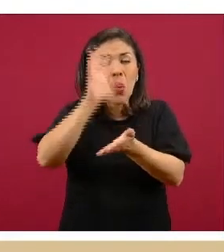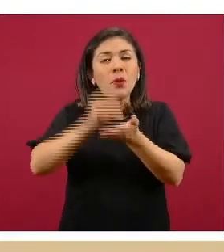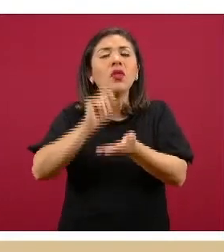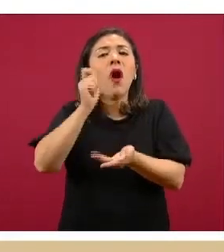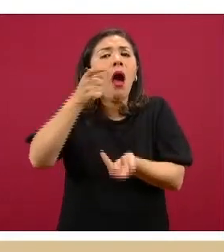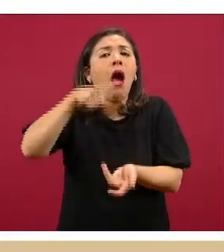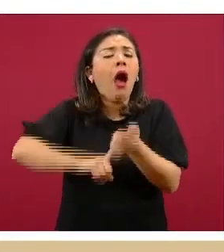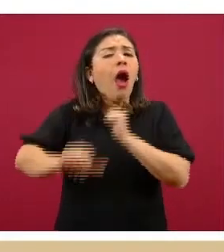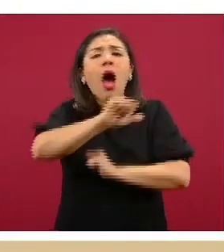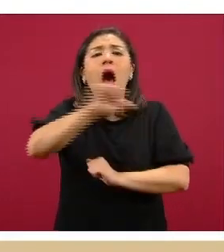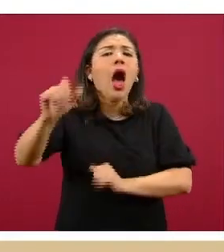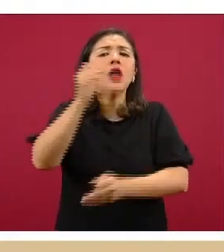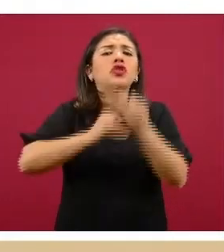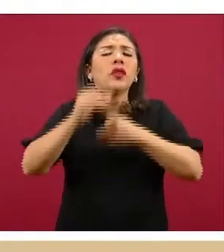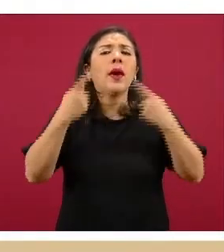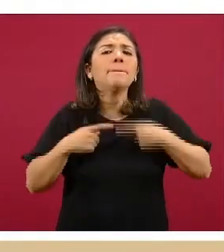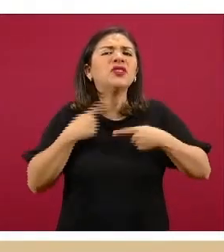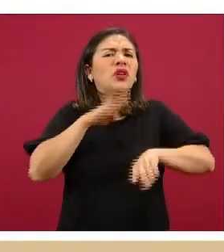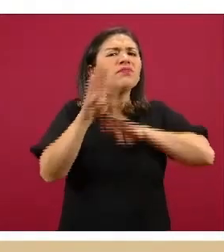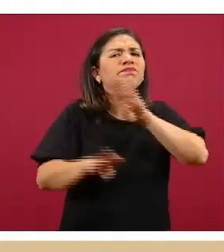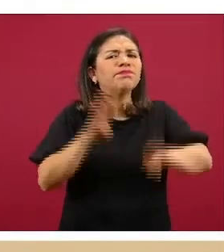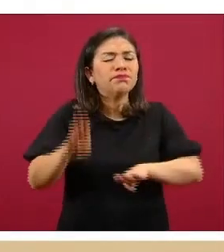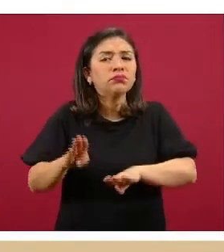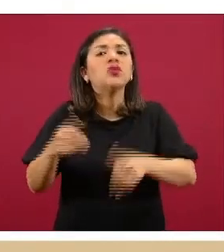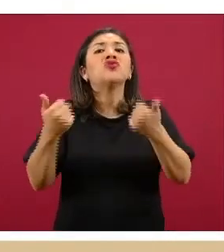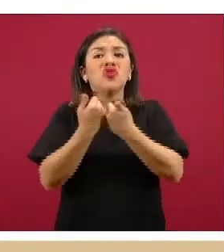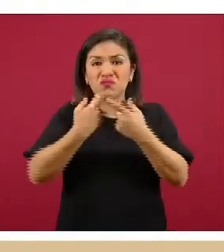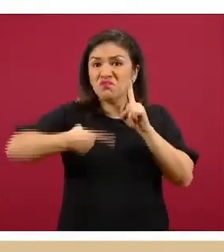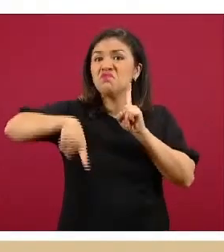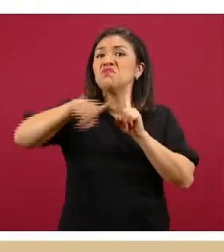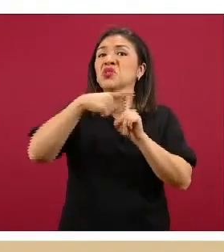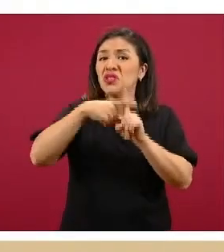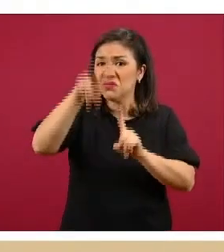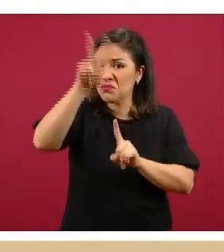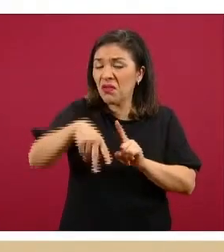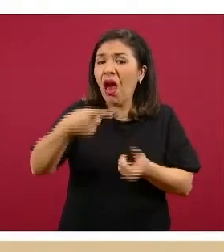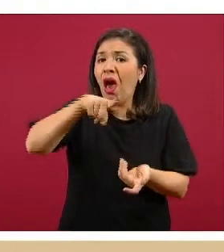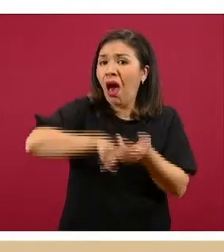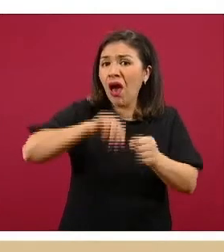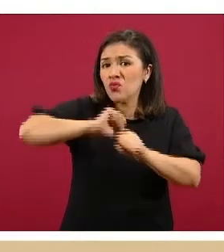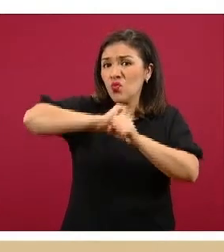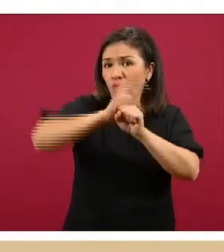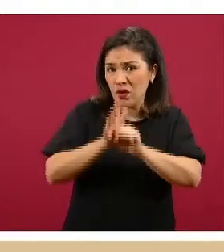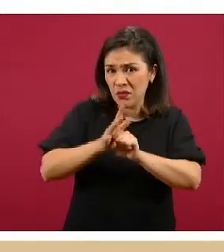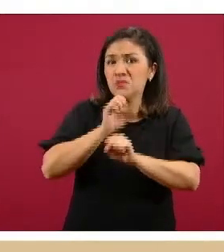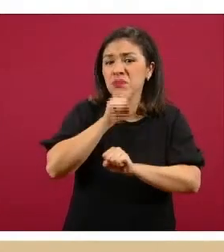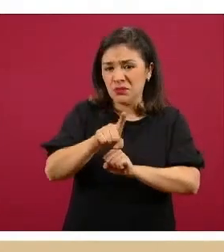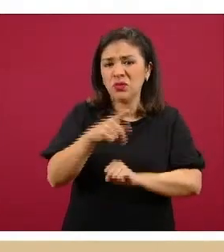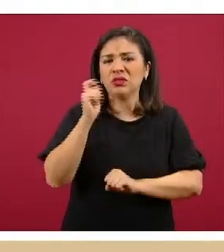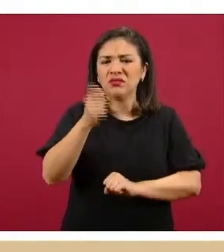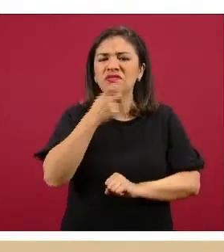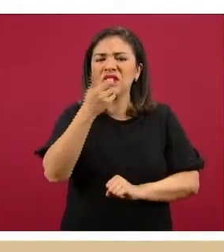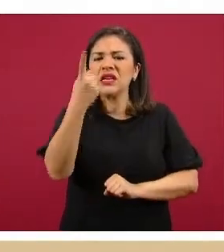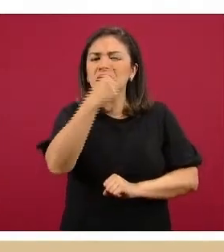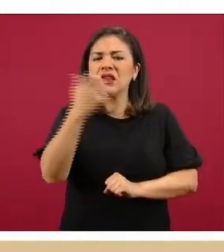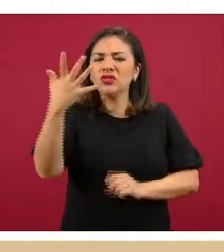que se clasifican en aquellas defunciones confirmadas, que también tenemos, es el mismo número que ya habíamos expresado,